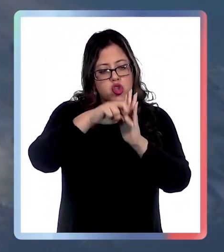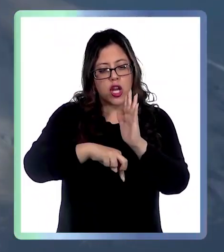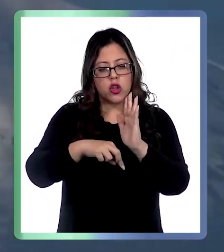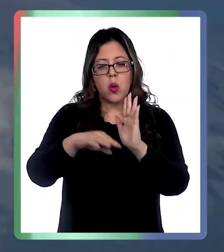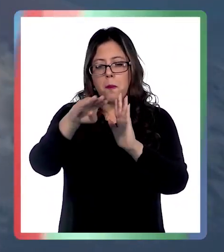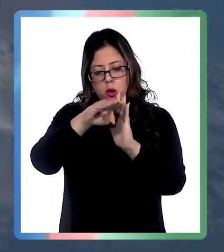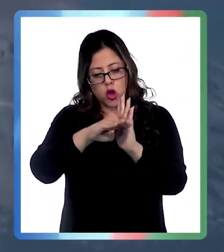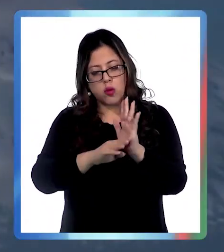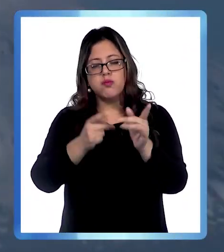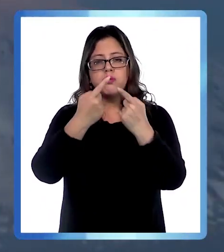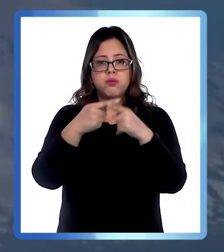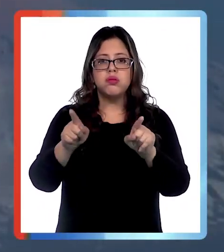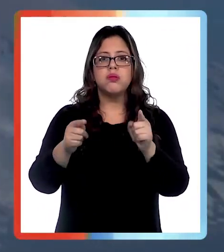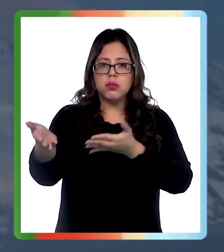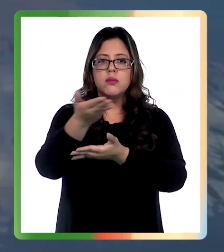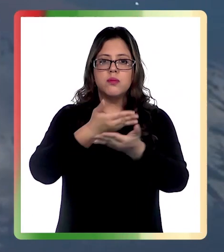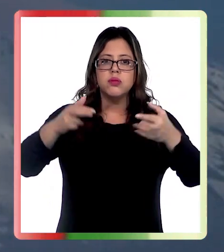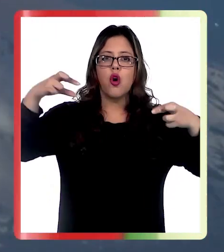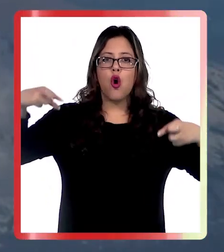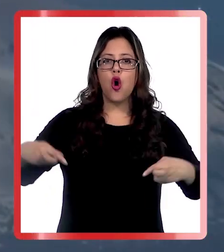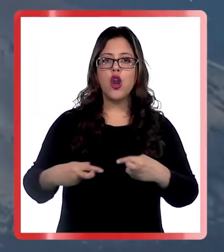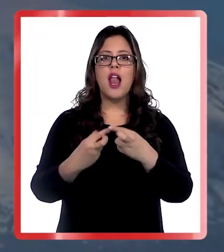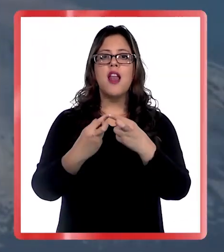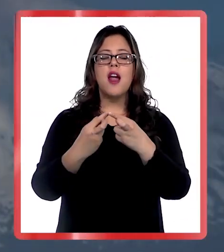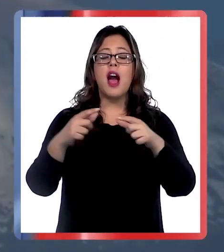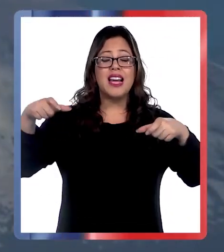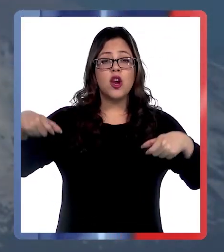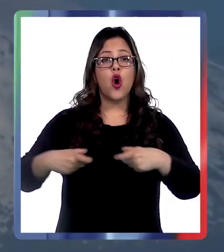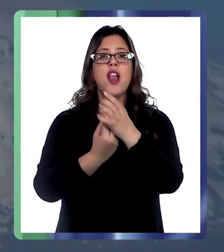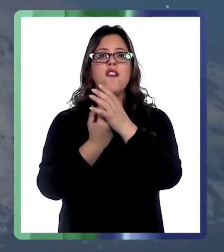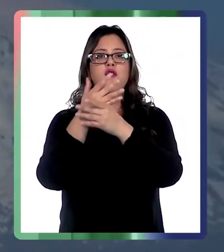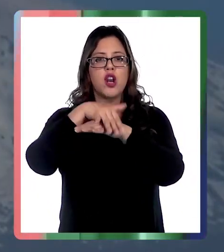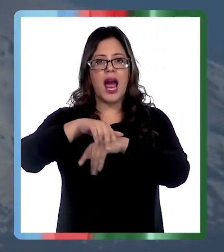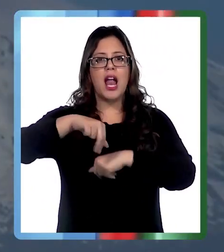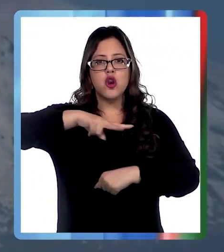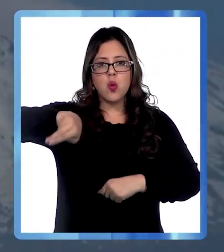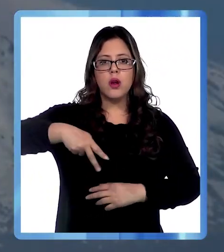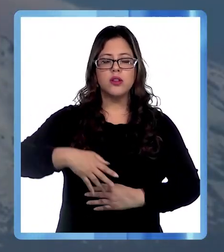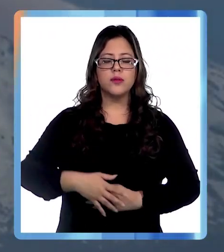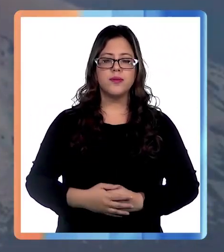algún proyecto de protocolo distinto para seguir conviviendo con nuestro